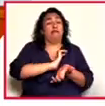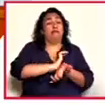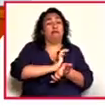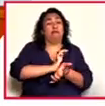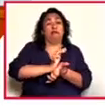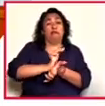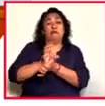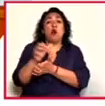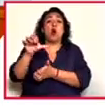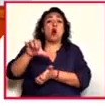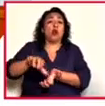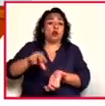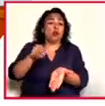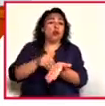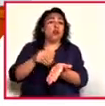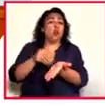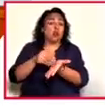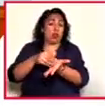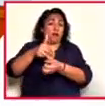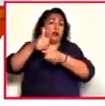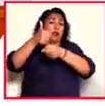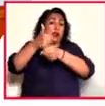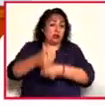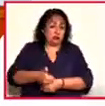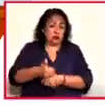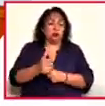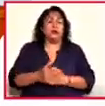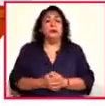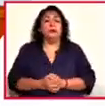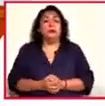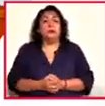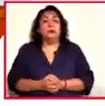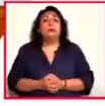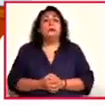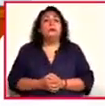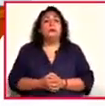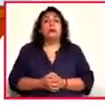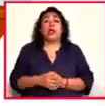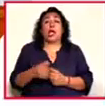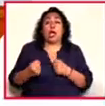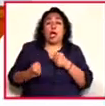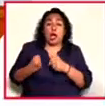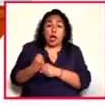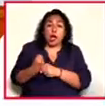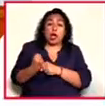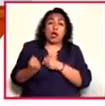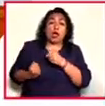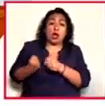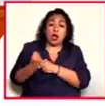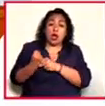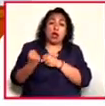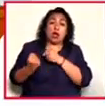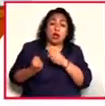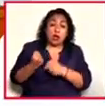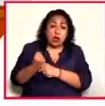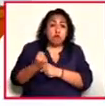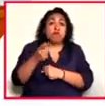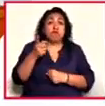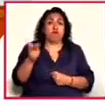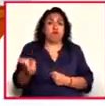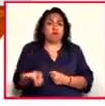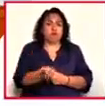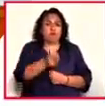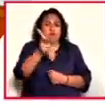aún son víctimas en el presente. Durante siglos, estos pueblos han